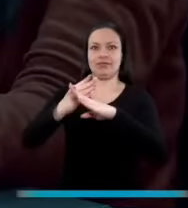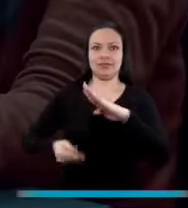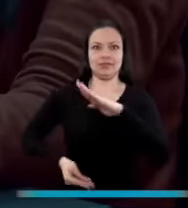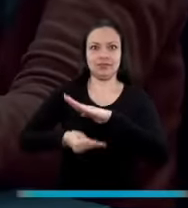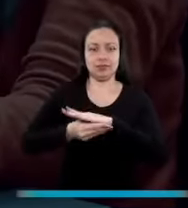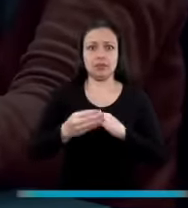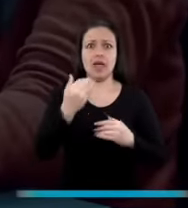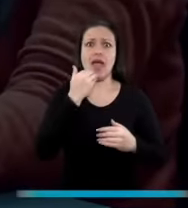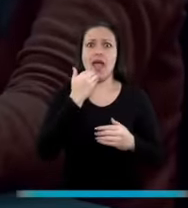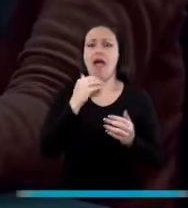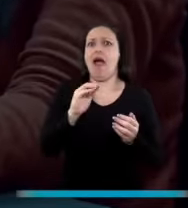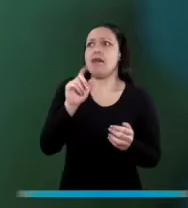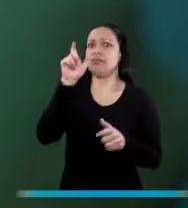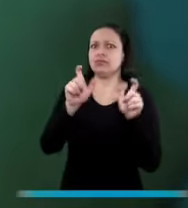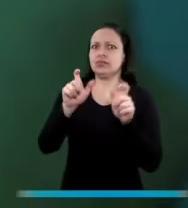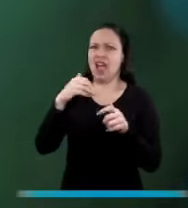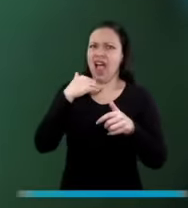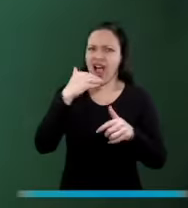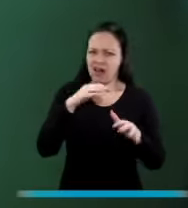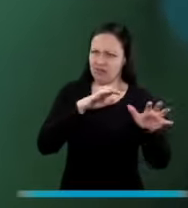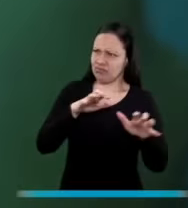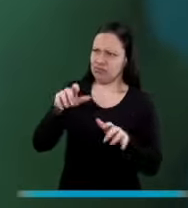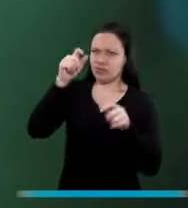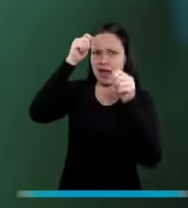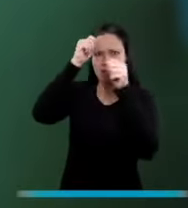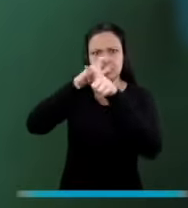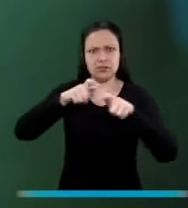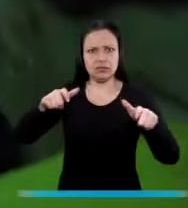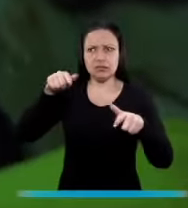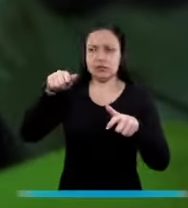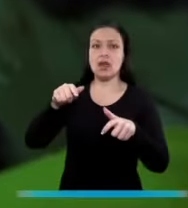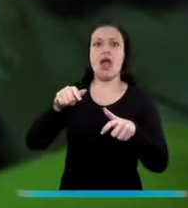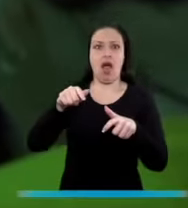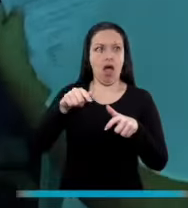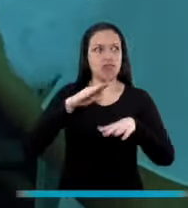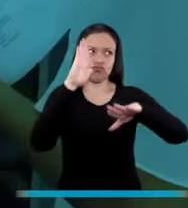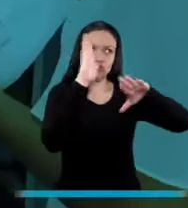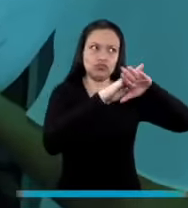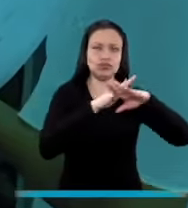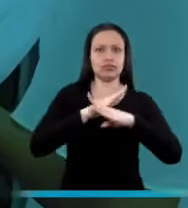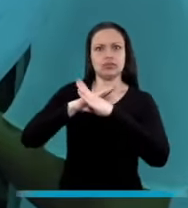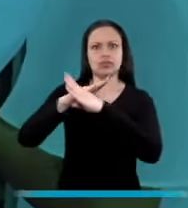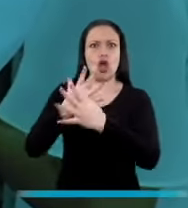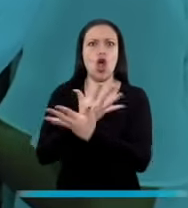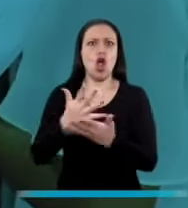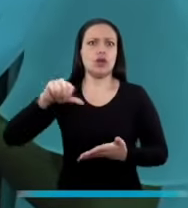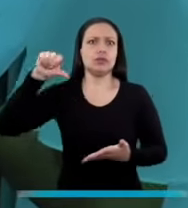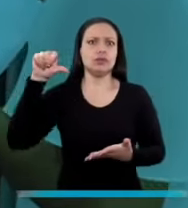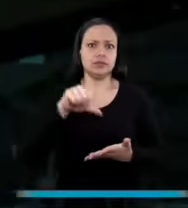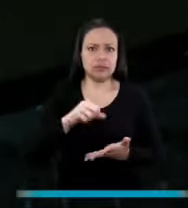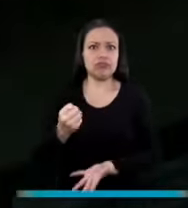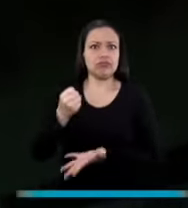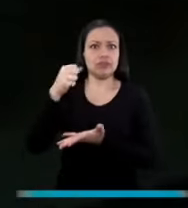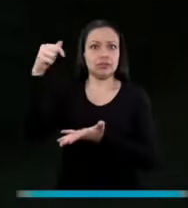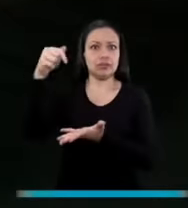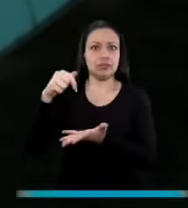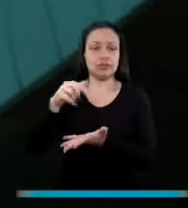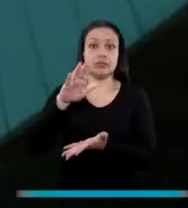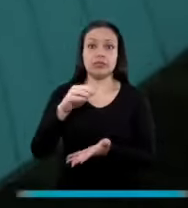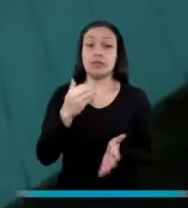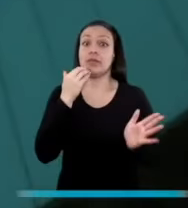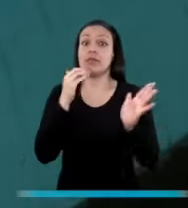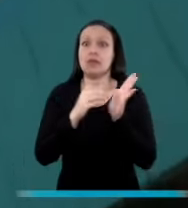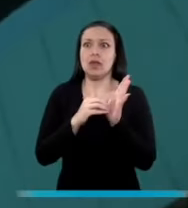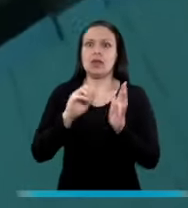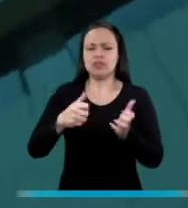Procu comportamientos inapropiados de servidores públicos, están previniendo actuaciones arbitrarias y el desvío de recursos. Y cuando eligen